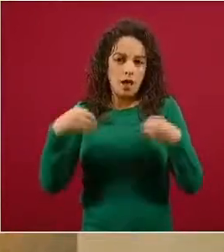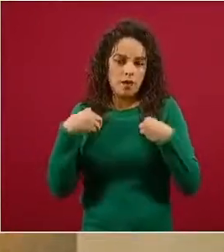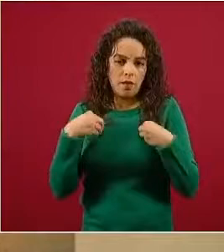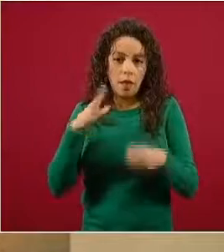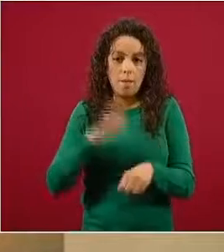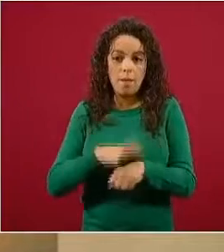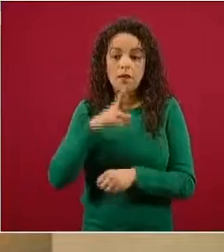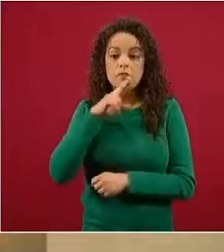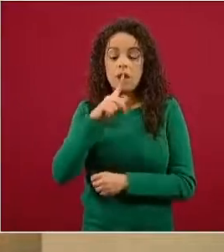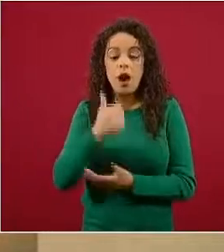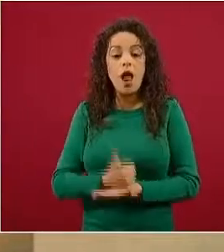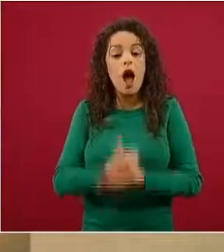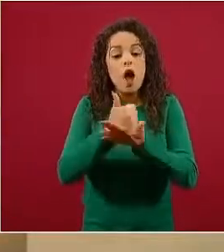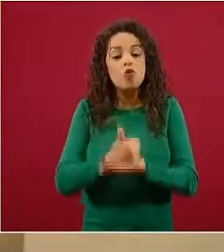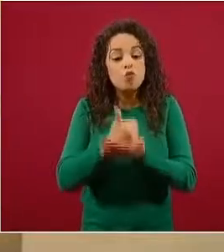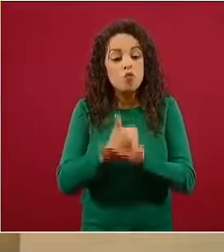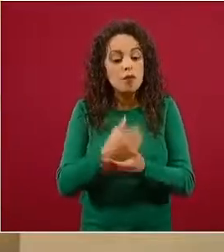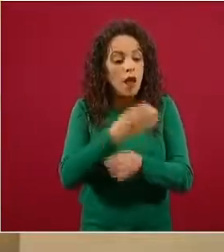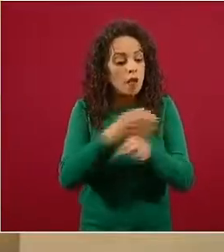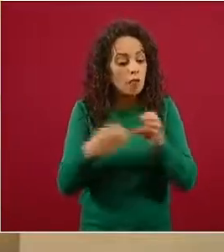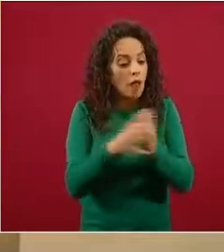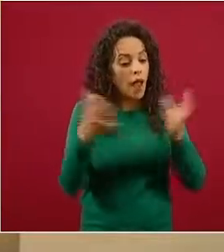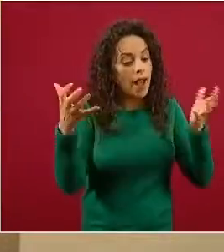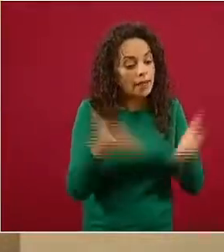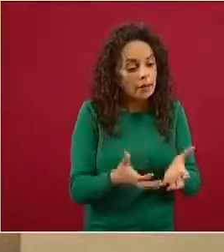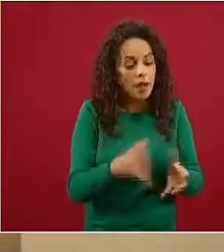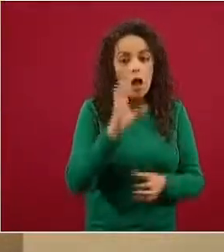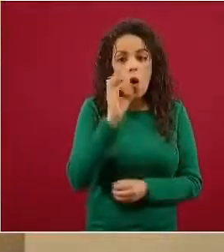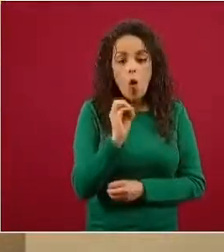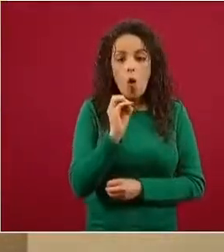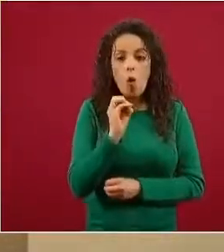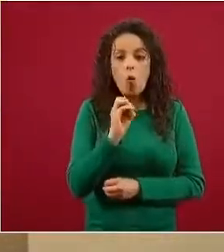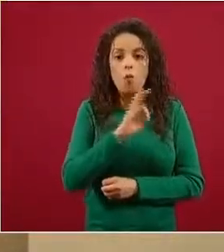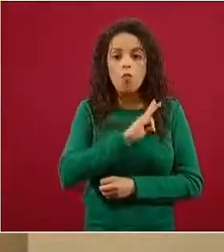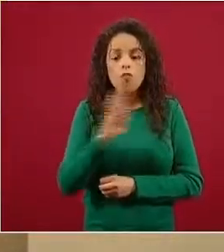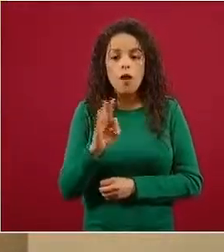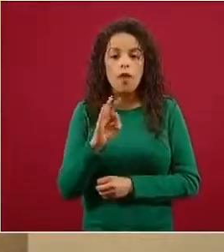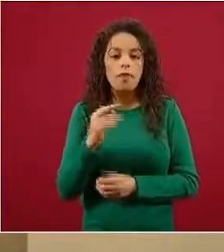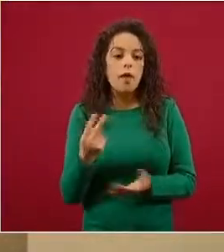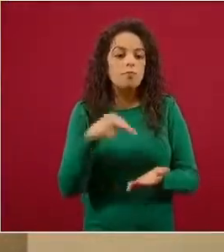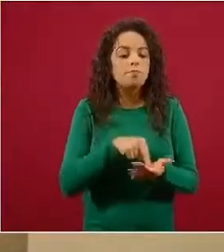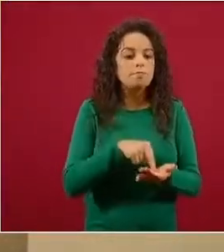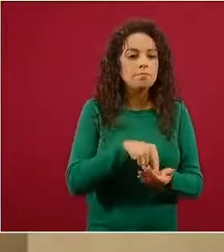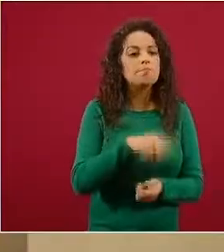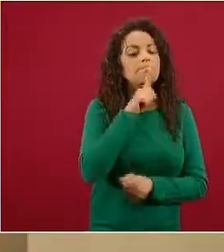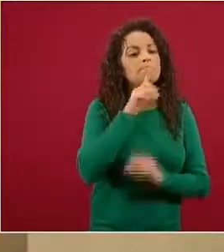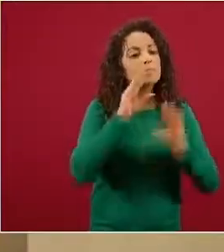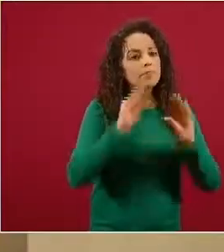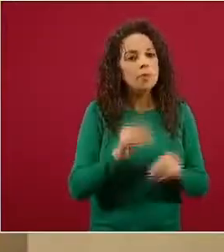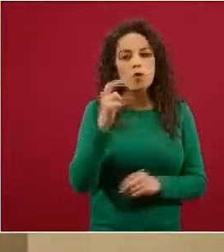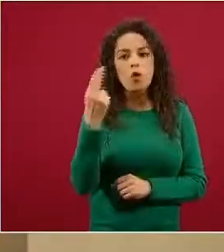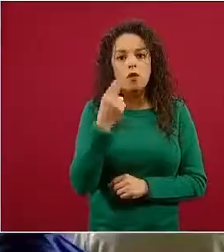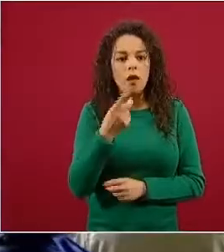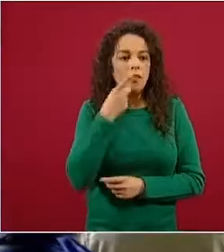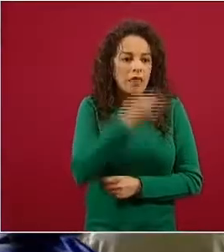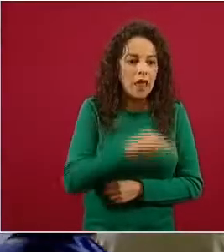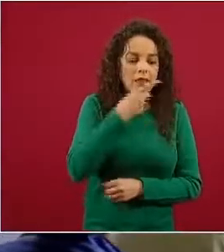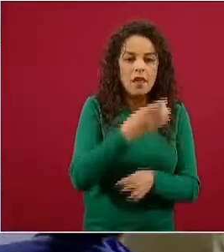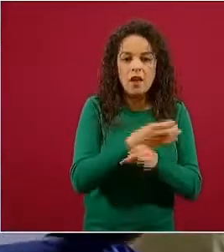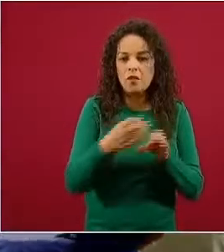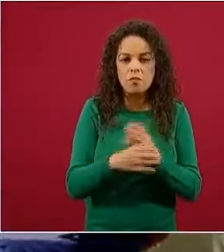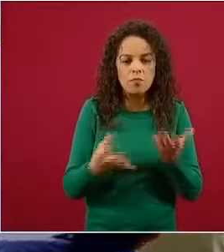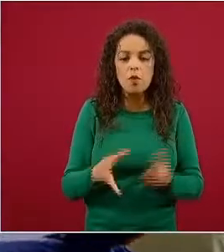es importante mejor, la que sigue, tratar de, la que sigue por favor.